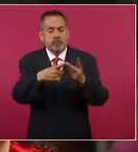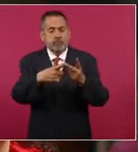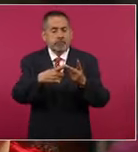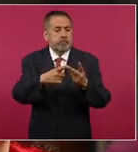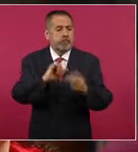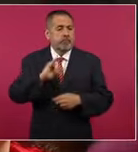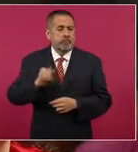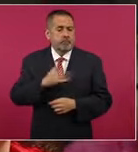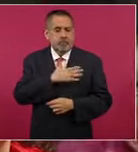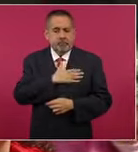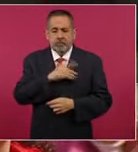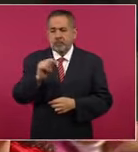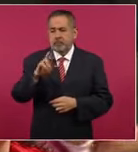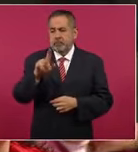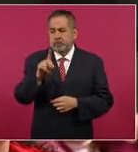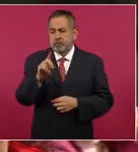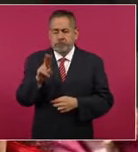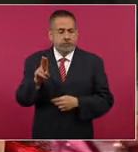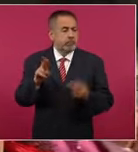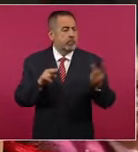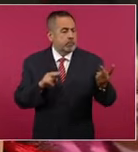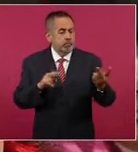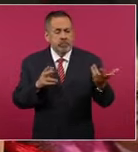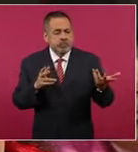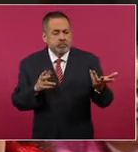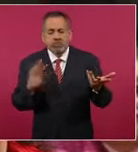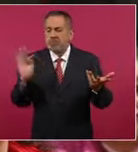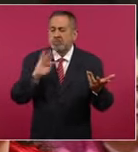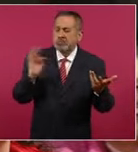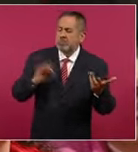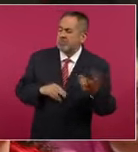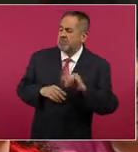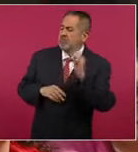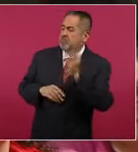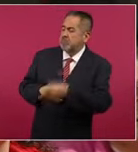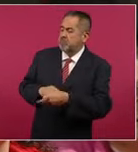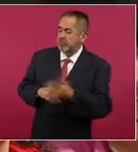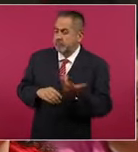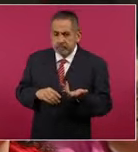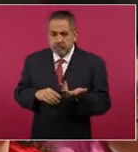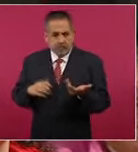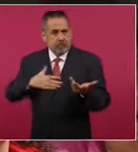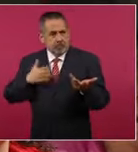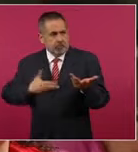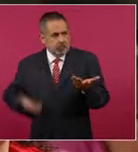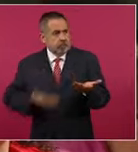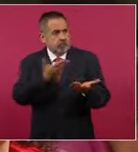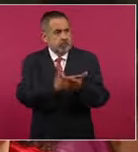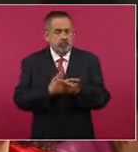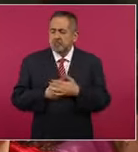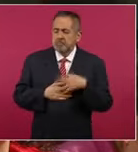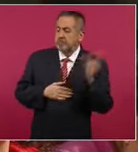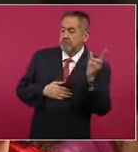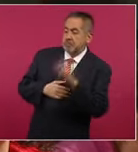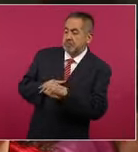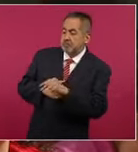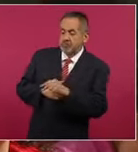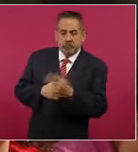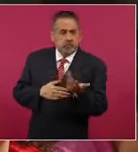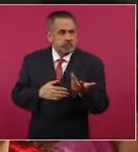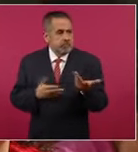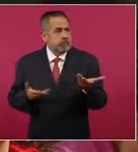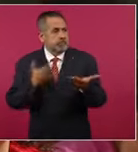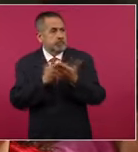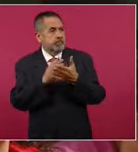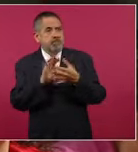de Canadá, Justin Trudeau, no se aceptara esta pues propuesta de su gobierno de integrar a